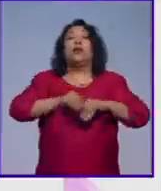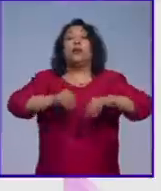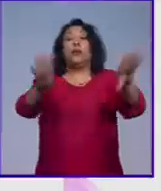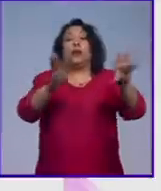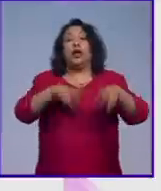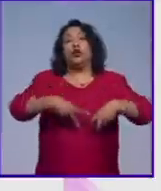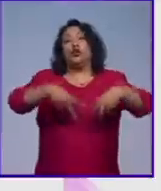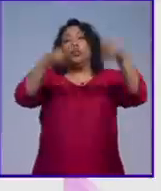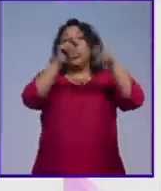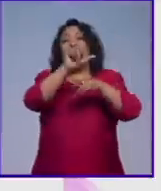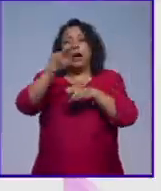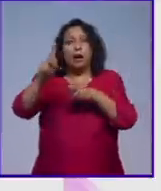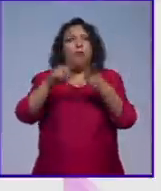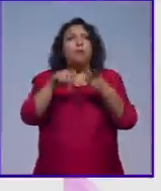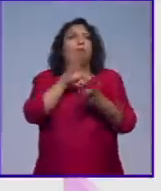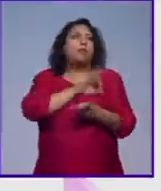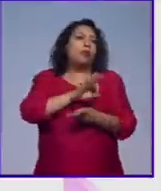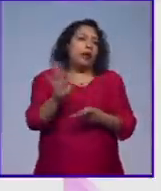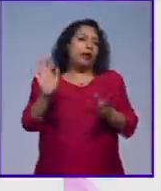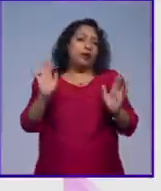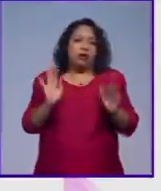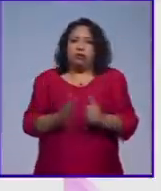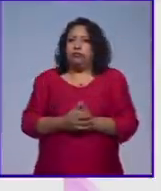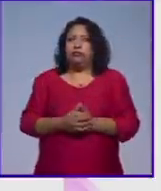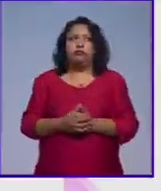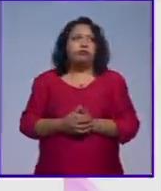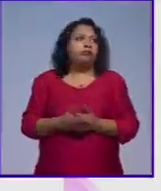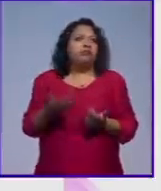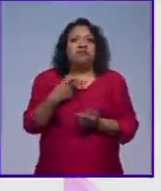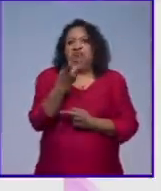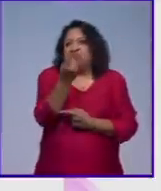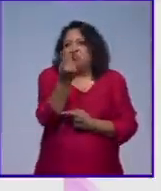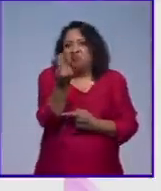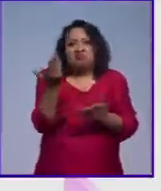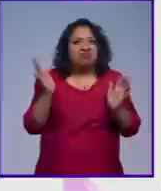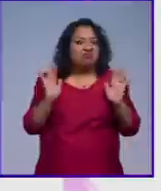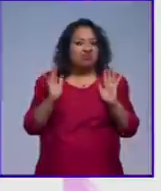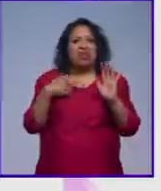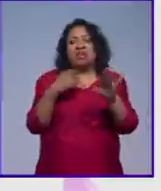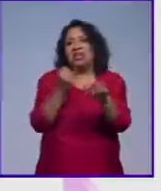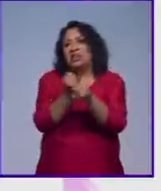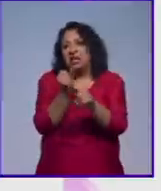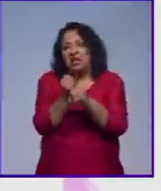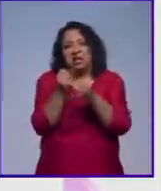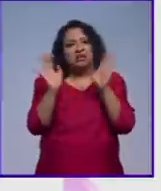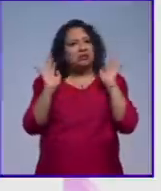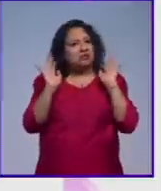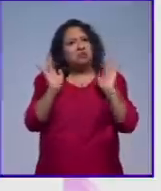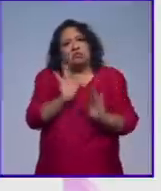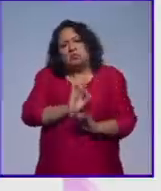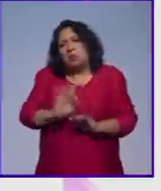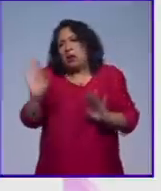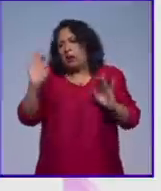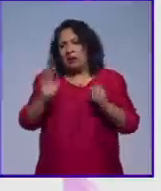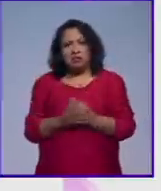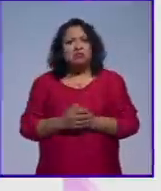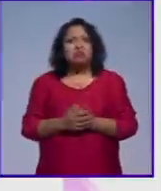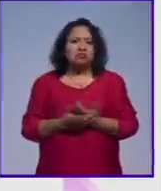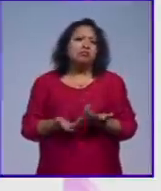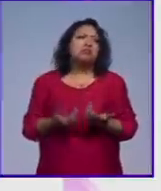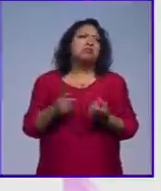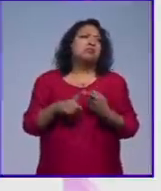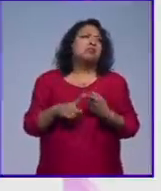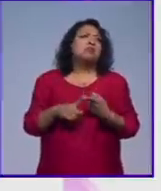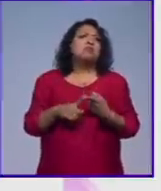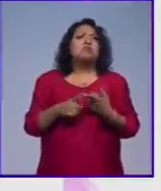distribuyen, puede ser la plataforma, una televisora tal televisora, cual. Televisora, internet. O puede ser internet, entonces puede ser bajo